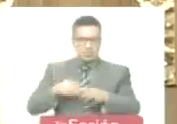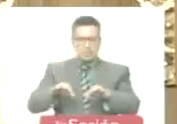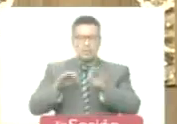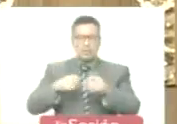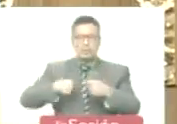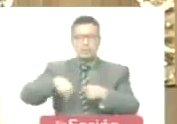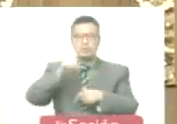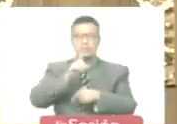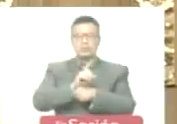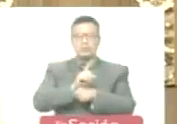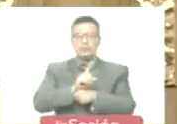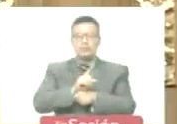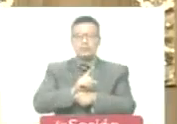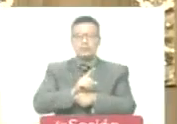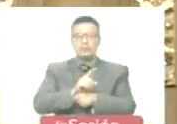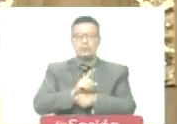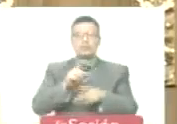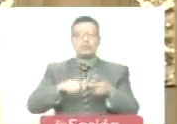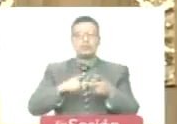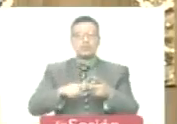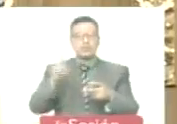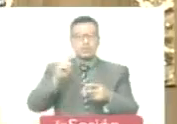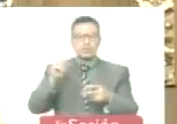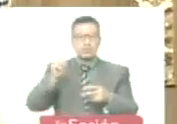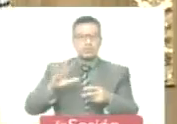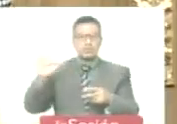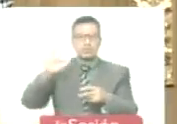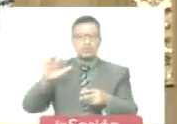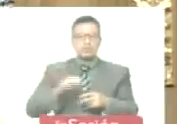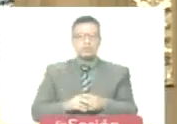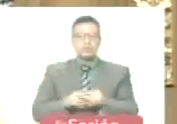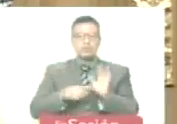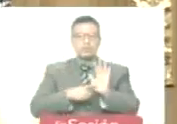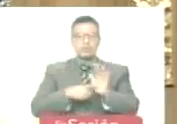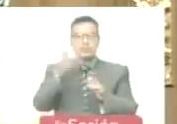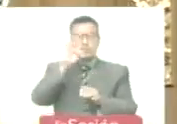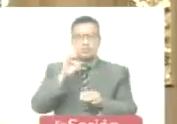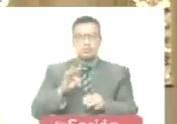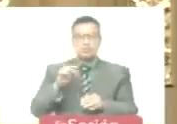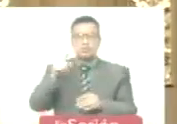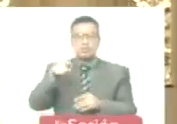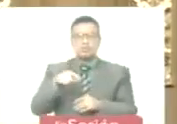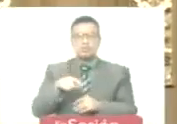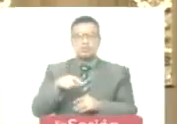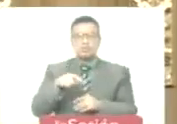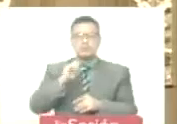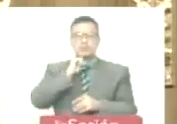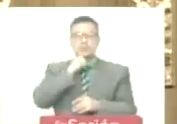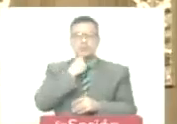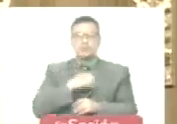y plenipotenciario de la República de Venezuela ante la Federación de